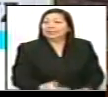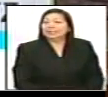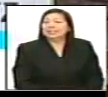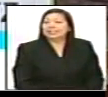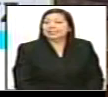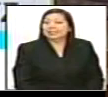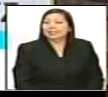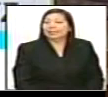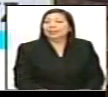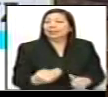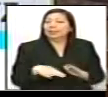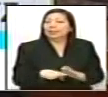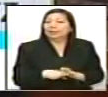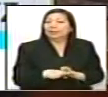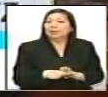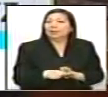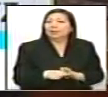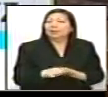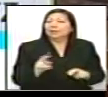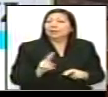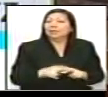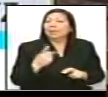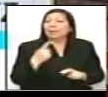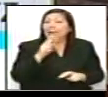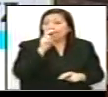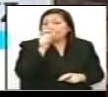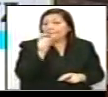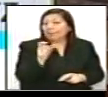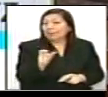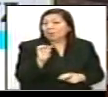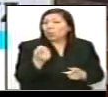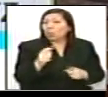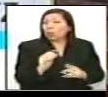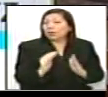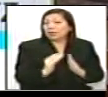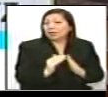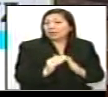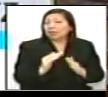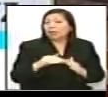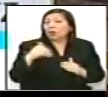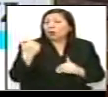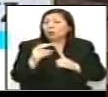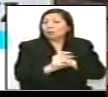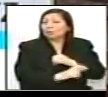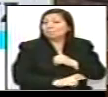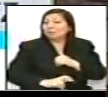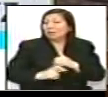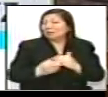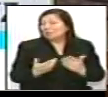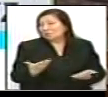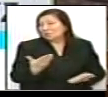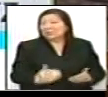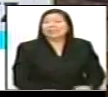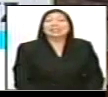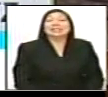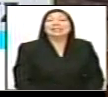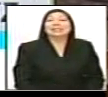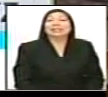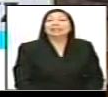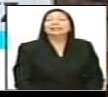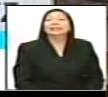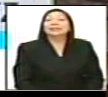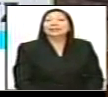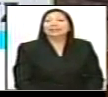había la intención de introducir una curul para peruanos con domicilio en el extranjero. En el caso